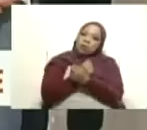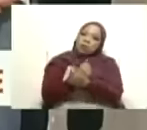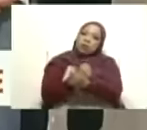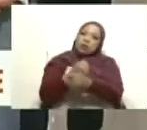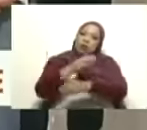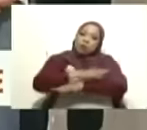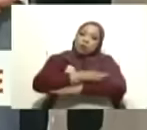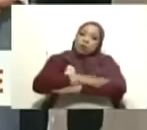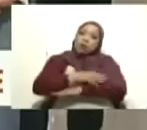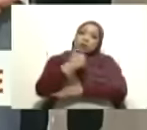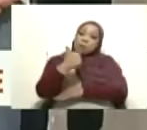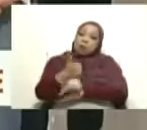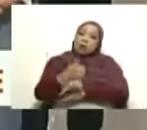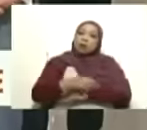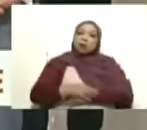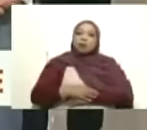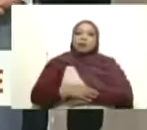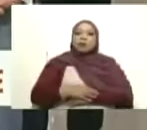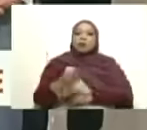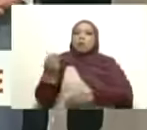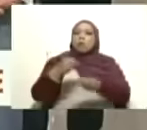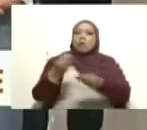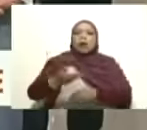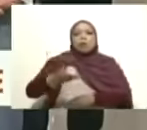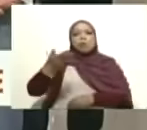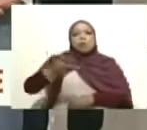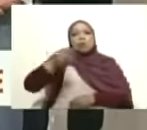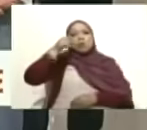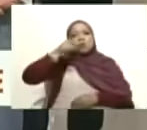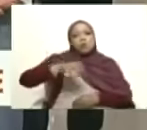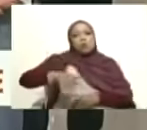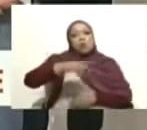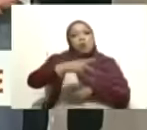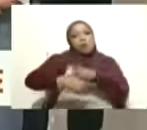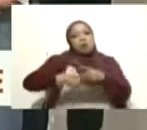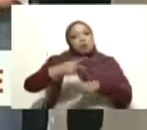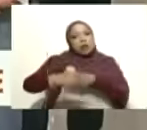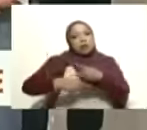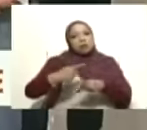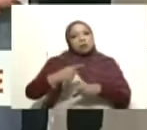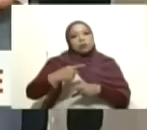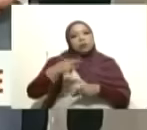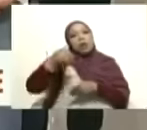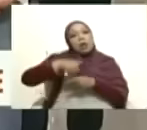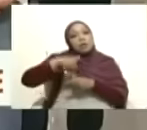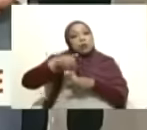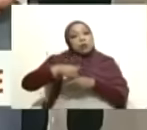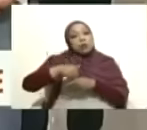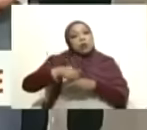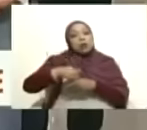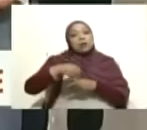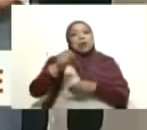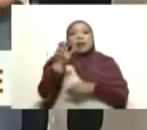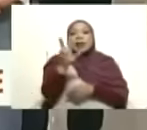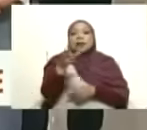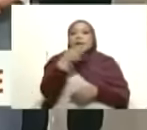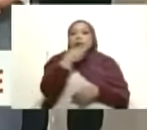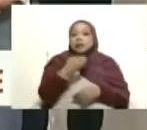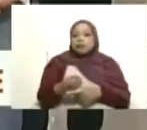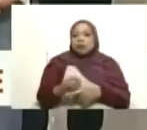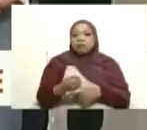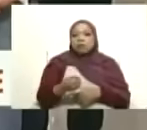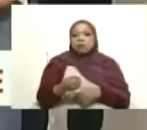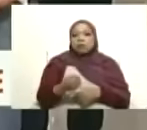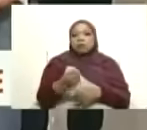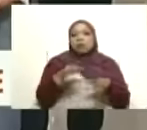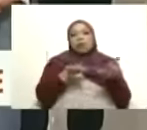civismo. Ustedes son lo más importante en este proceso, los votantes. Y el 3 de diciembre